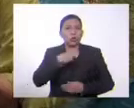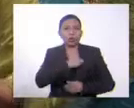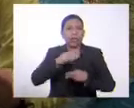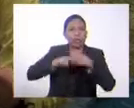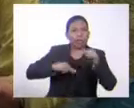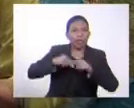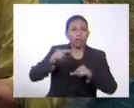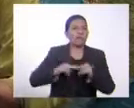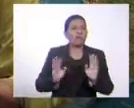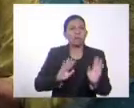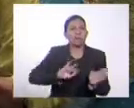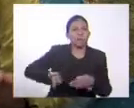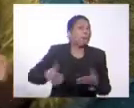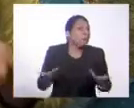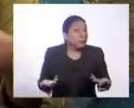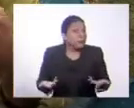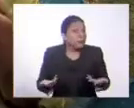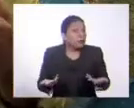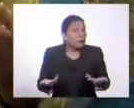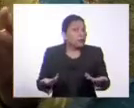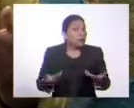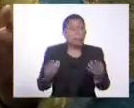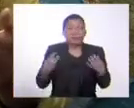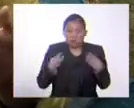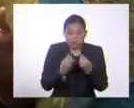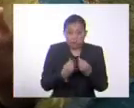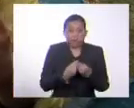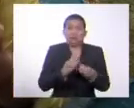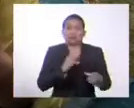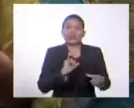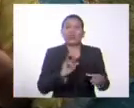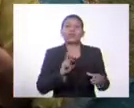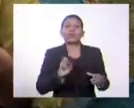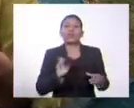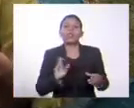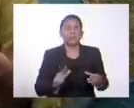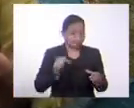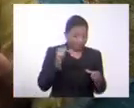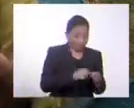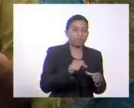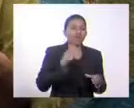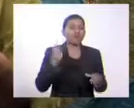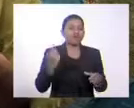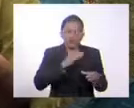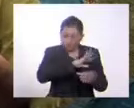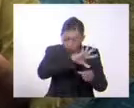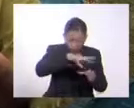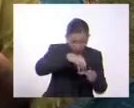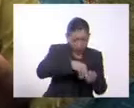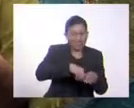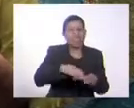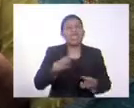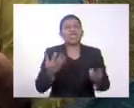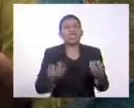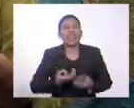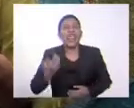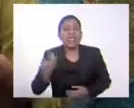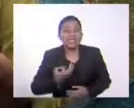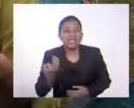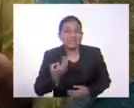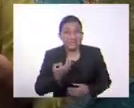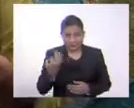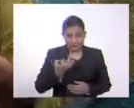los intereses de la sociedad. Estos van a encontrar una expresión política que va a llegar entonces de manera articulada a la